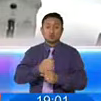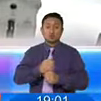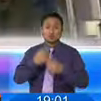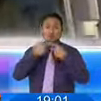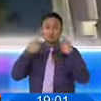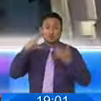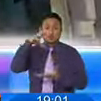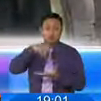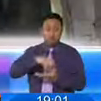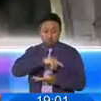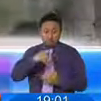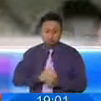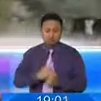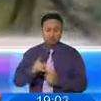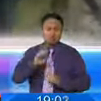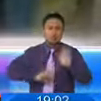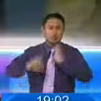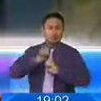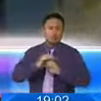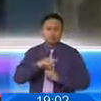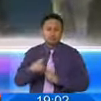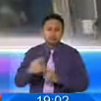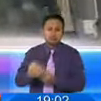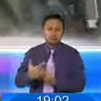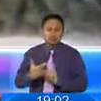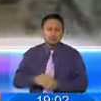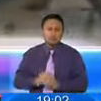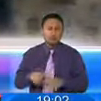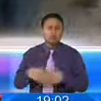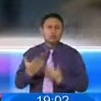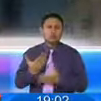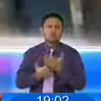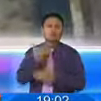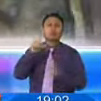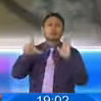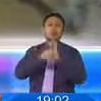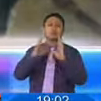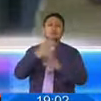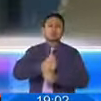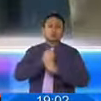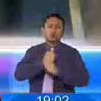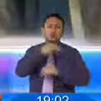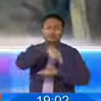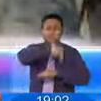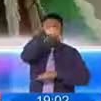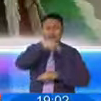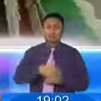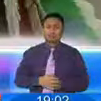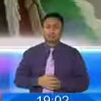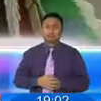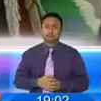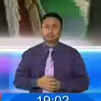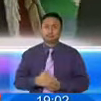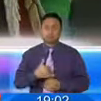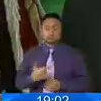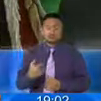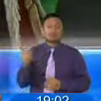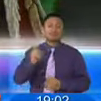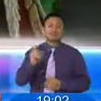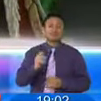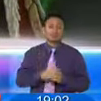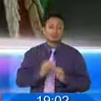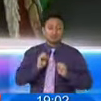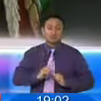que implicará una evaluación diagnóstica que servirá para reformular la política de seguridad de la frontera norte. Vamos a necesitar